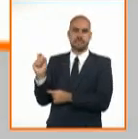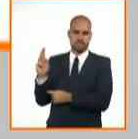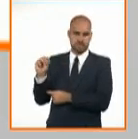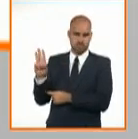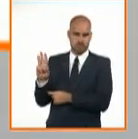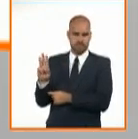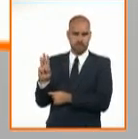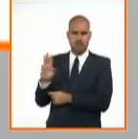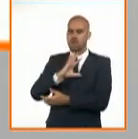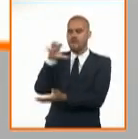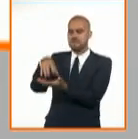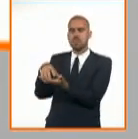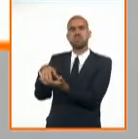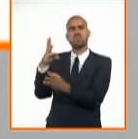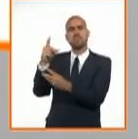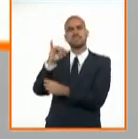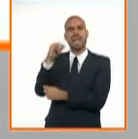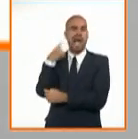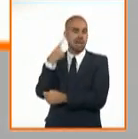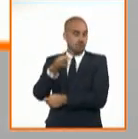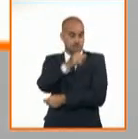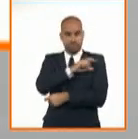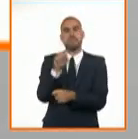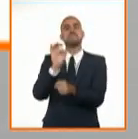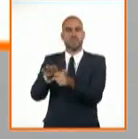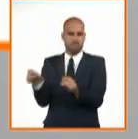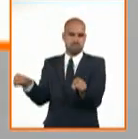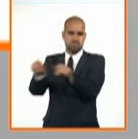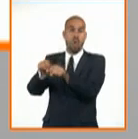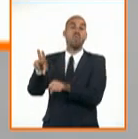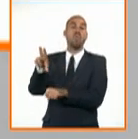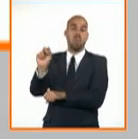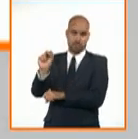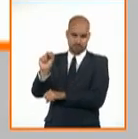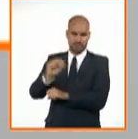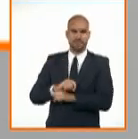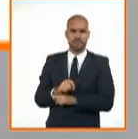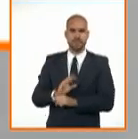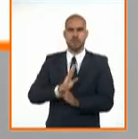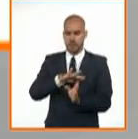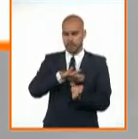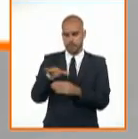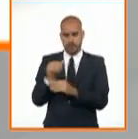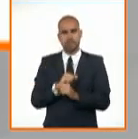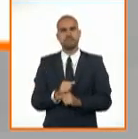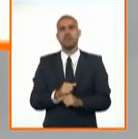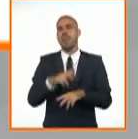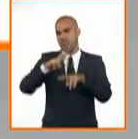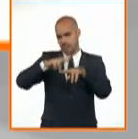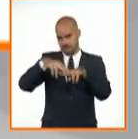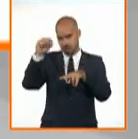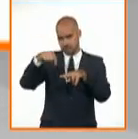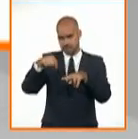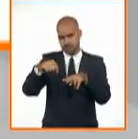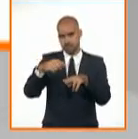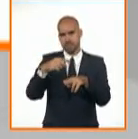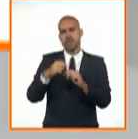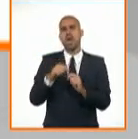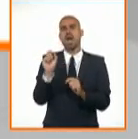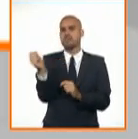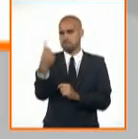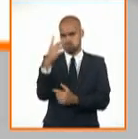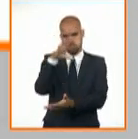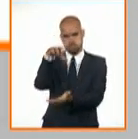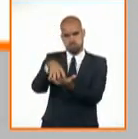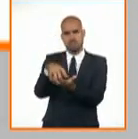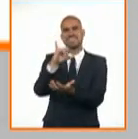sincroniza el año pasado y que nuevo también tenemos la termoeléctrica de tanga piedra que tiene un solo bloque de 60 m